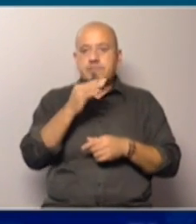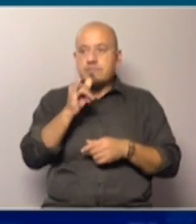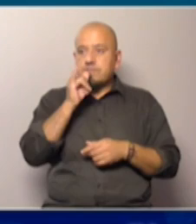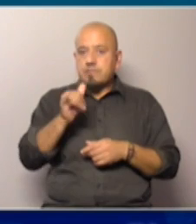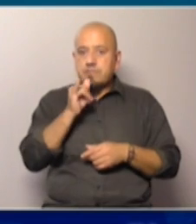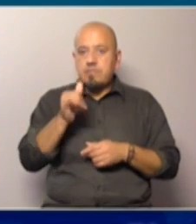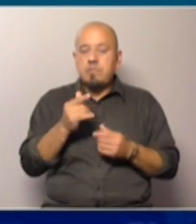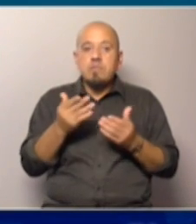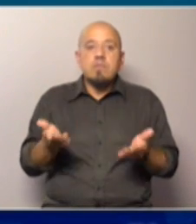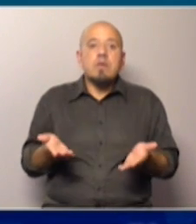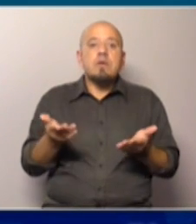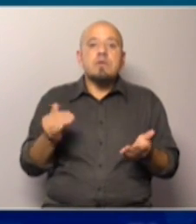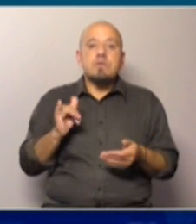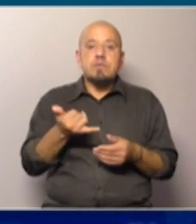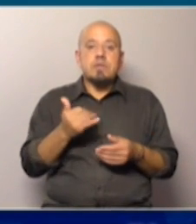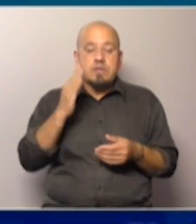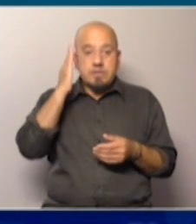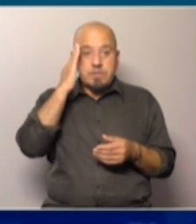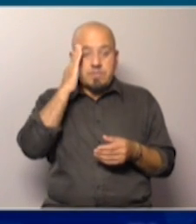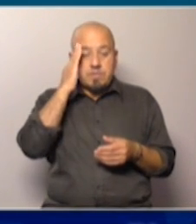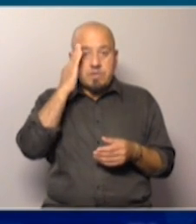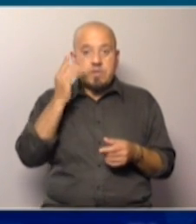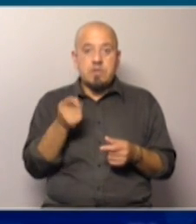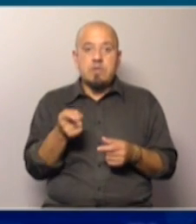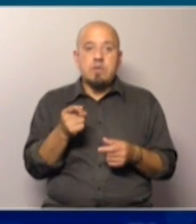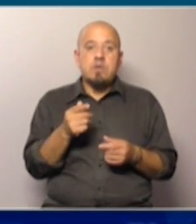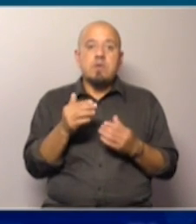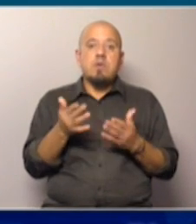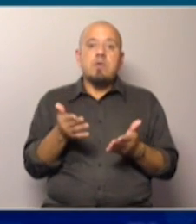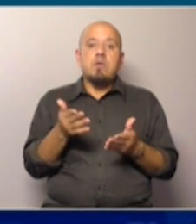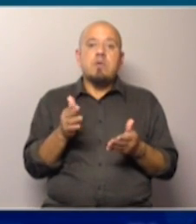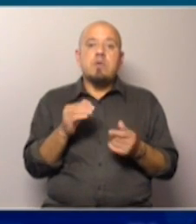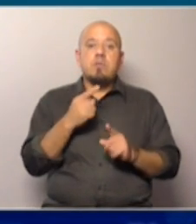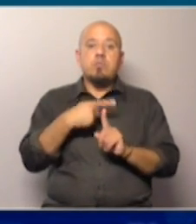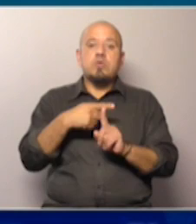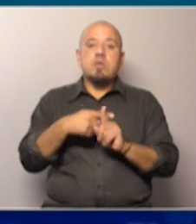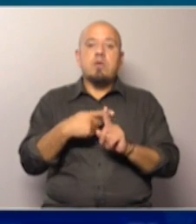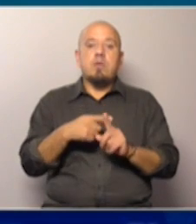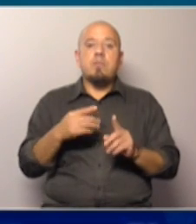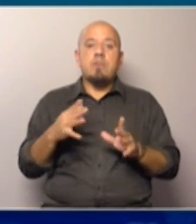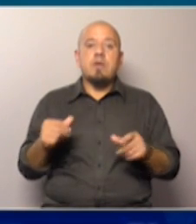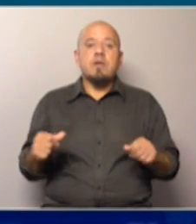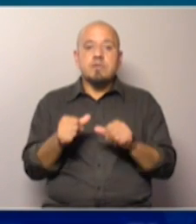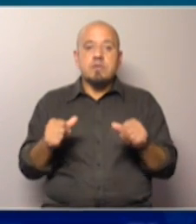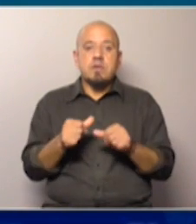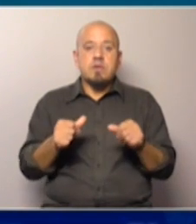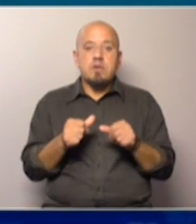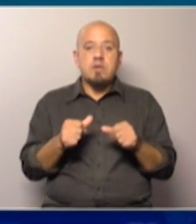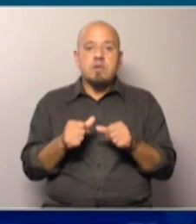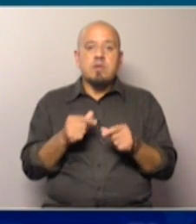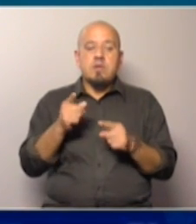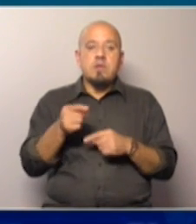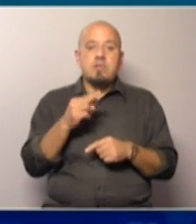vacunarse, probablemente ya llegue con una predisposición positiva a hacerlo y esté dando su